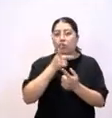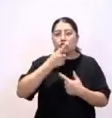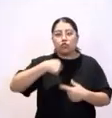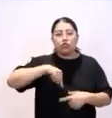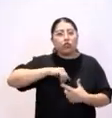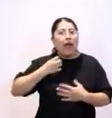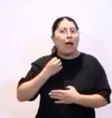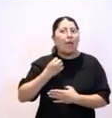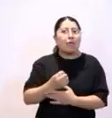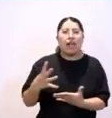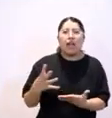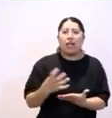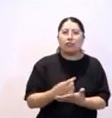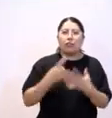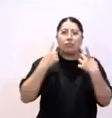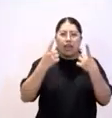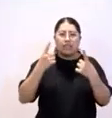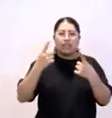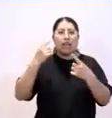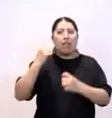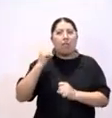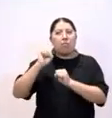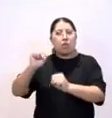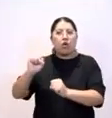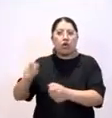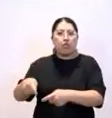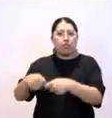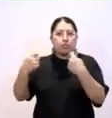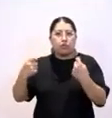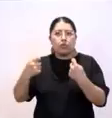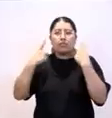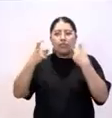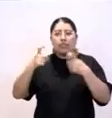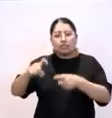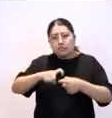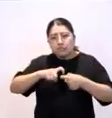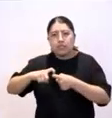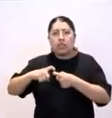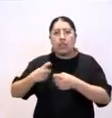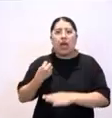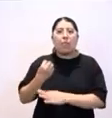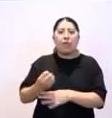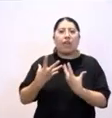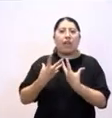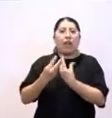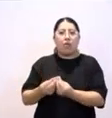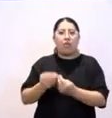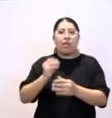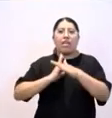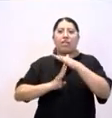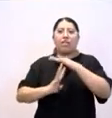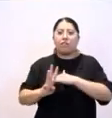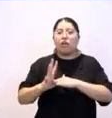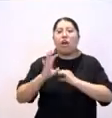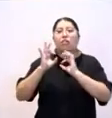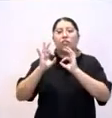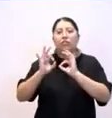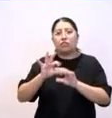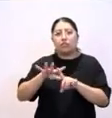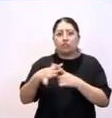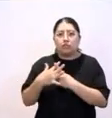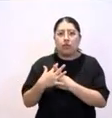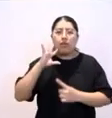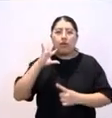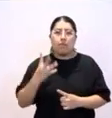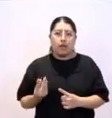para romper ese bloqueo, para solidarizarse, para apoyar y para acompañar a los refugiados, en este caso de